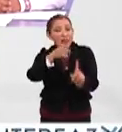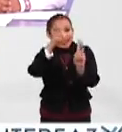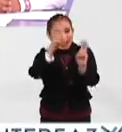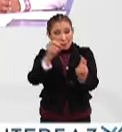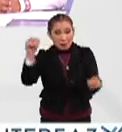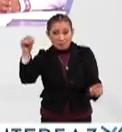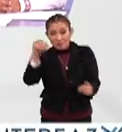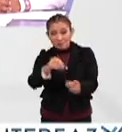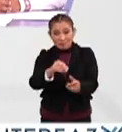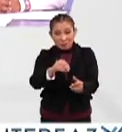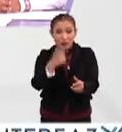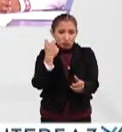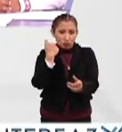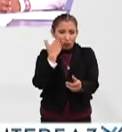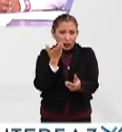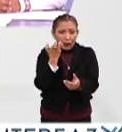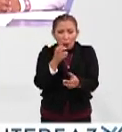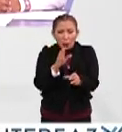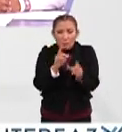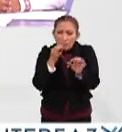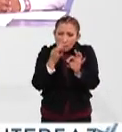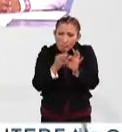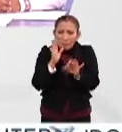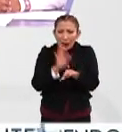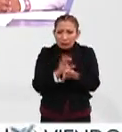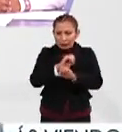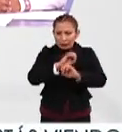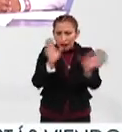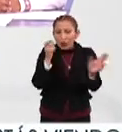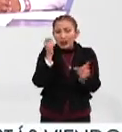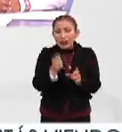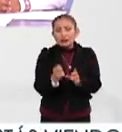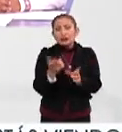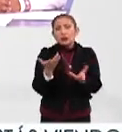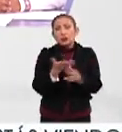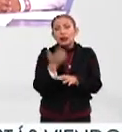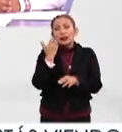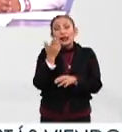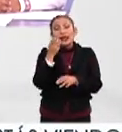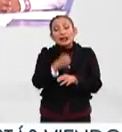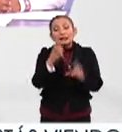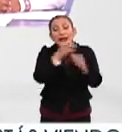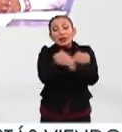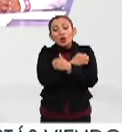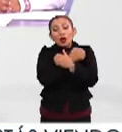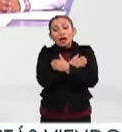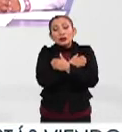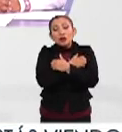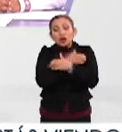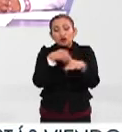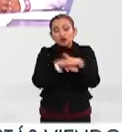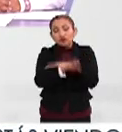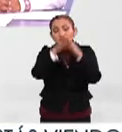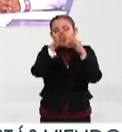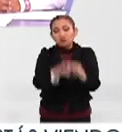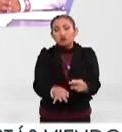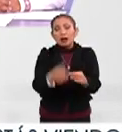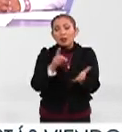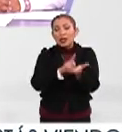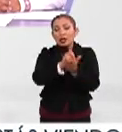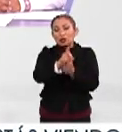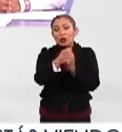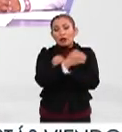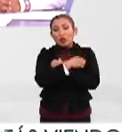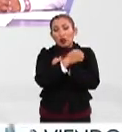van a puntualizar, y me gustaría que nos especificara de qué se trata, cuál es la intención, es sobre la educación, el acceso efectivo al derecho